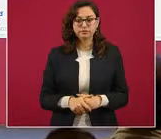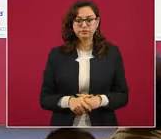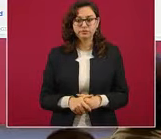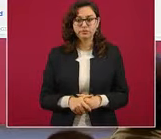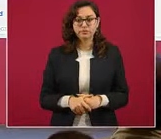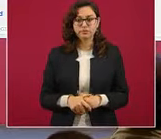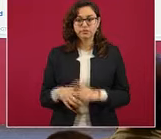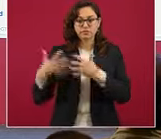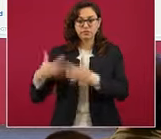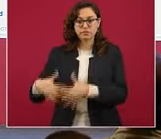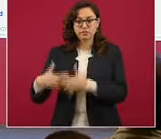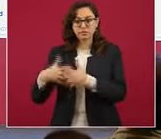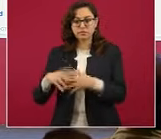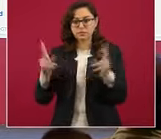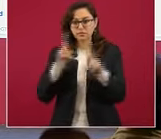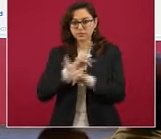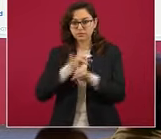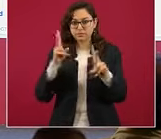ventiladores